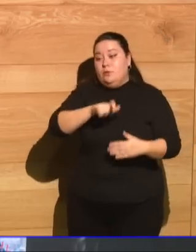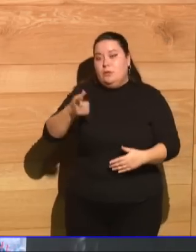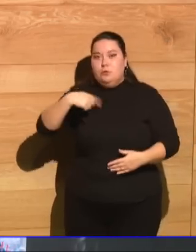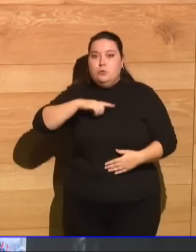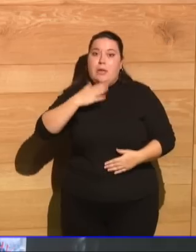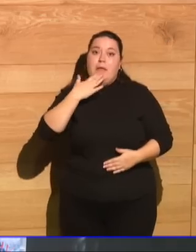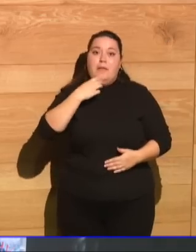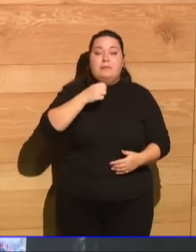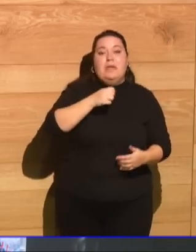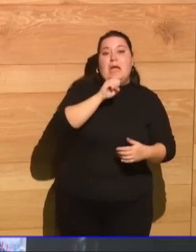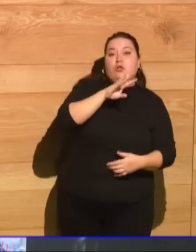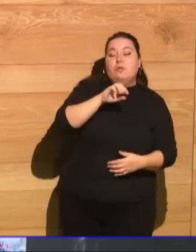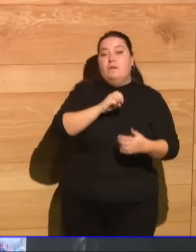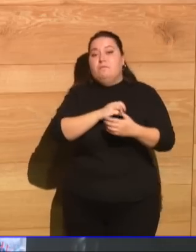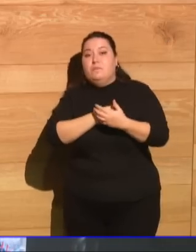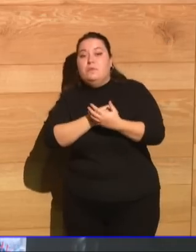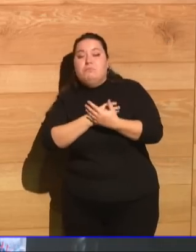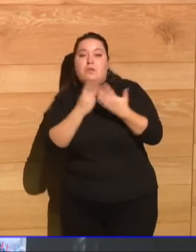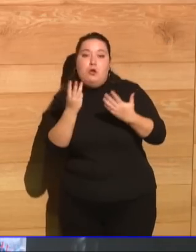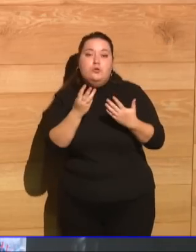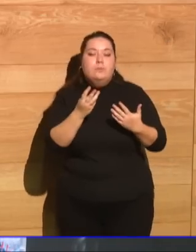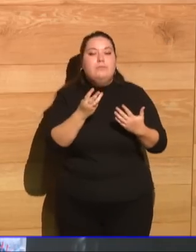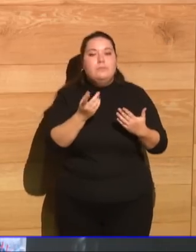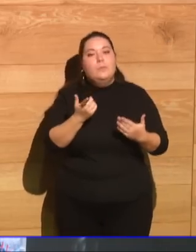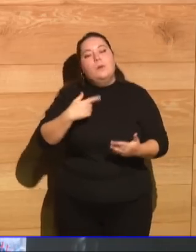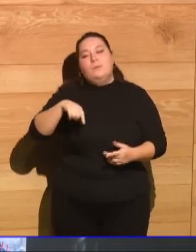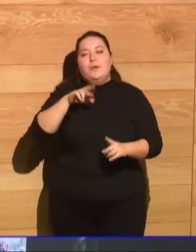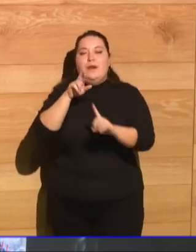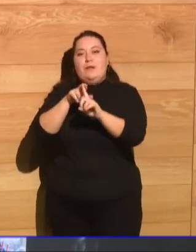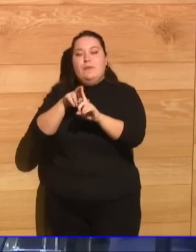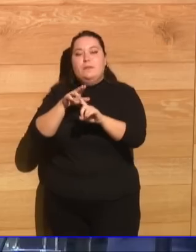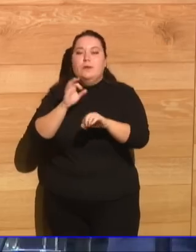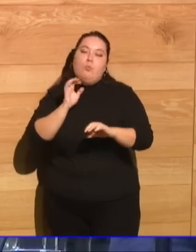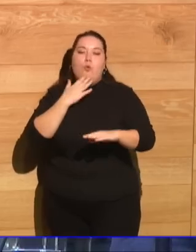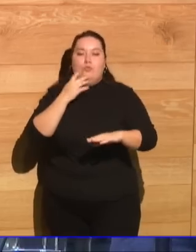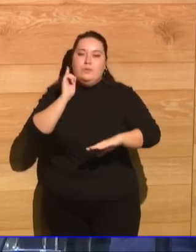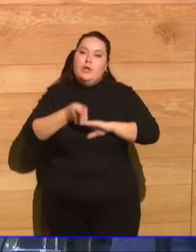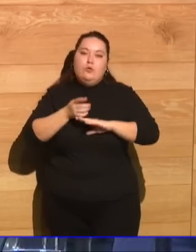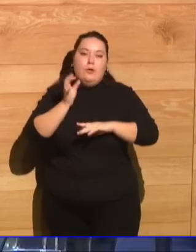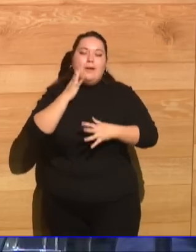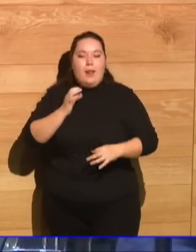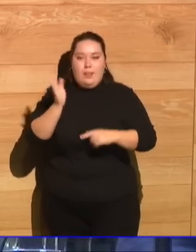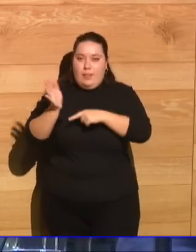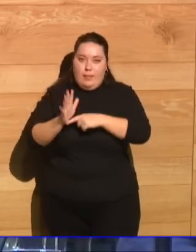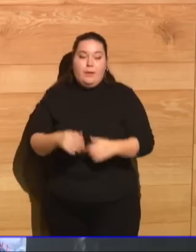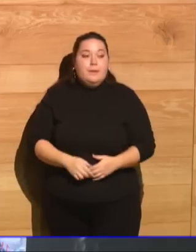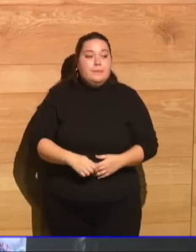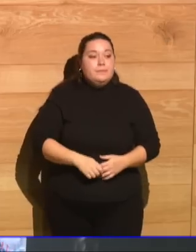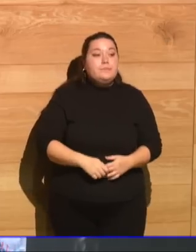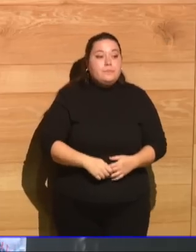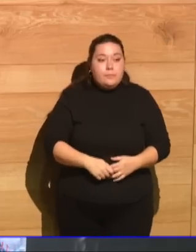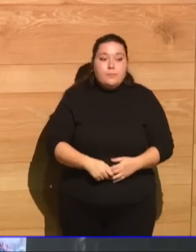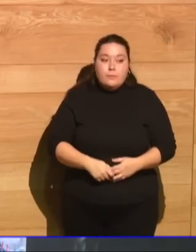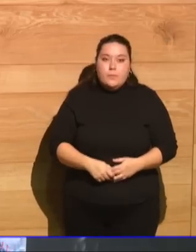18, es uno de los directores de verdad de nuestra vida, por muchas razones. 20 y tantos como Javi. Y de los que además